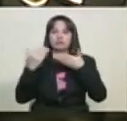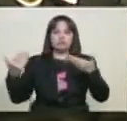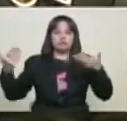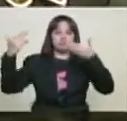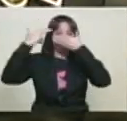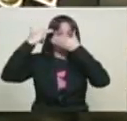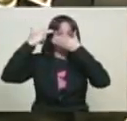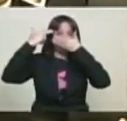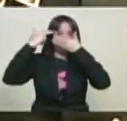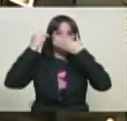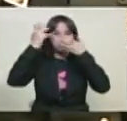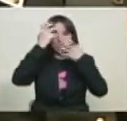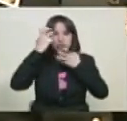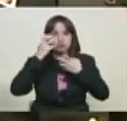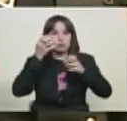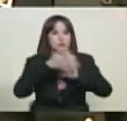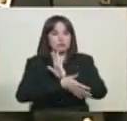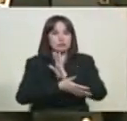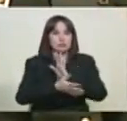que intentó